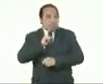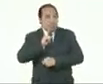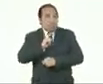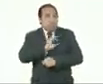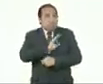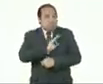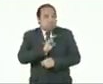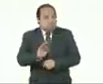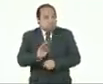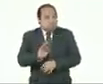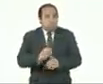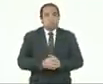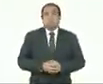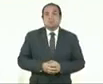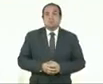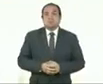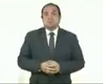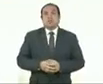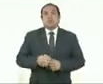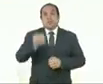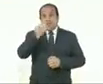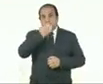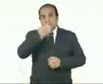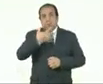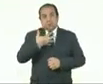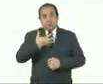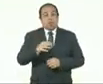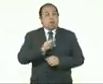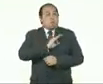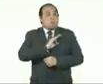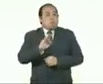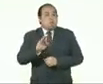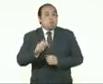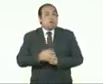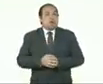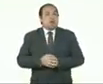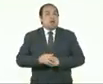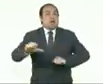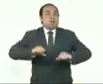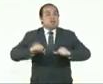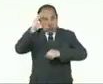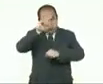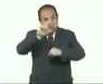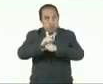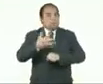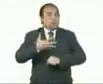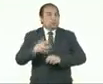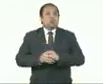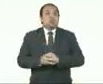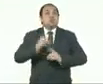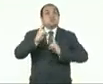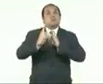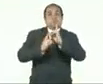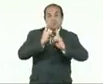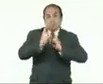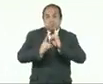la posibilidad de tener escuela, tenga la posibilidad de tener actividades culturales,